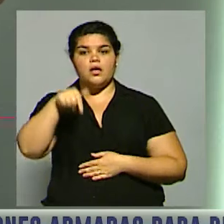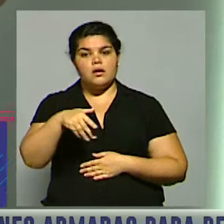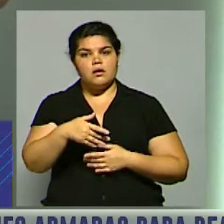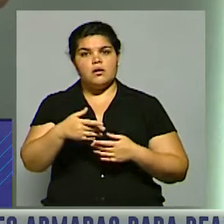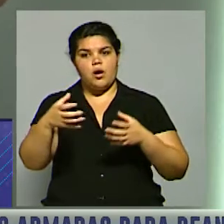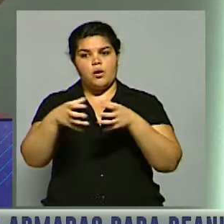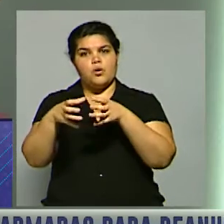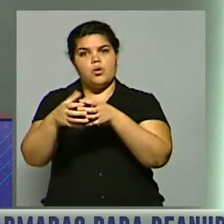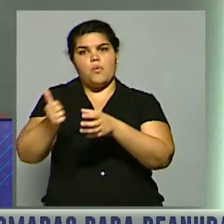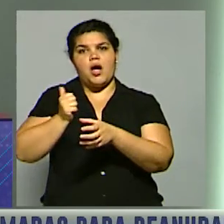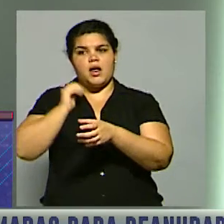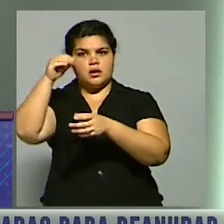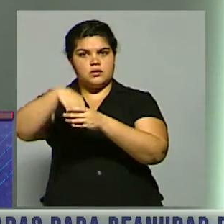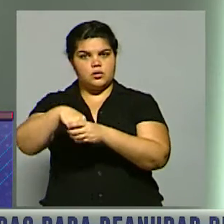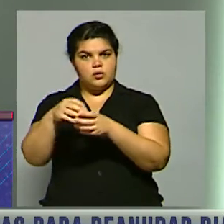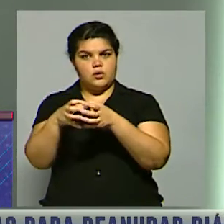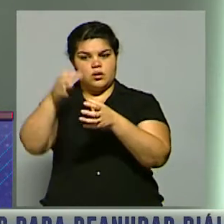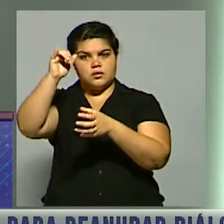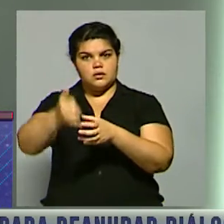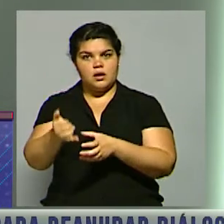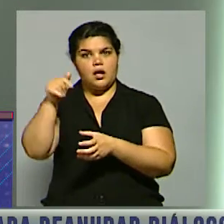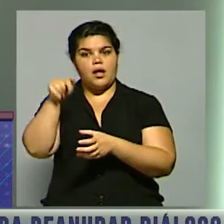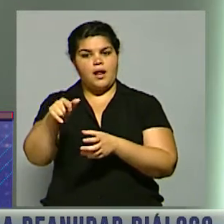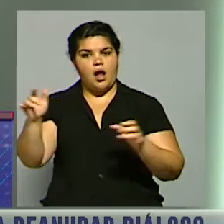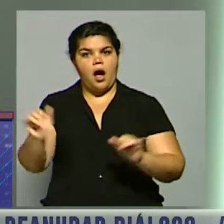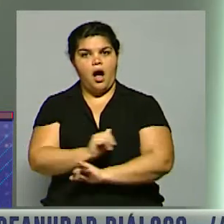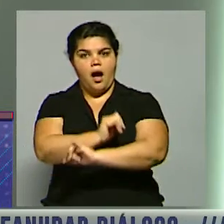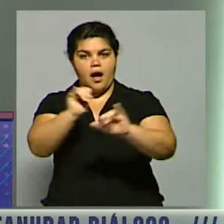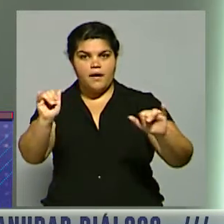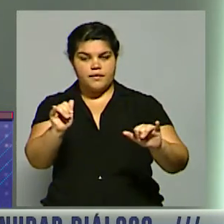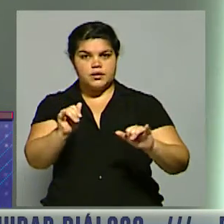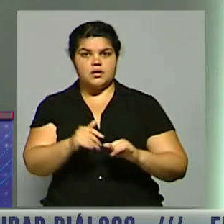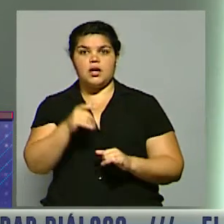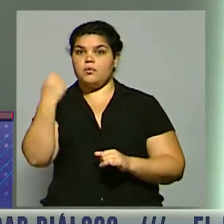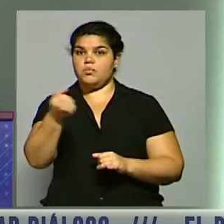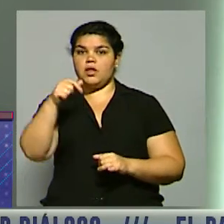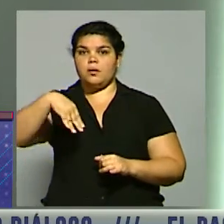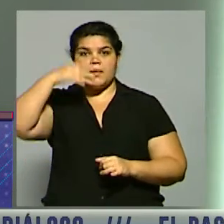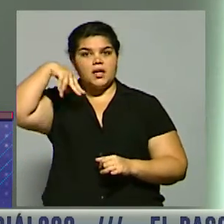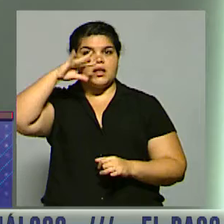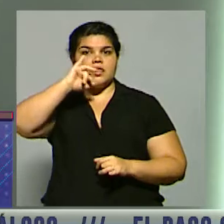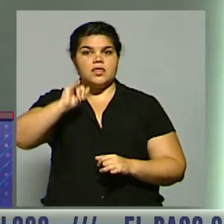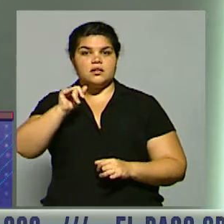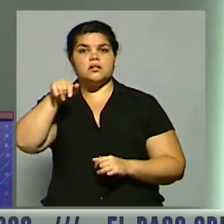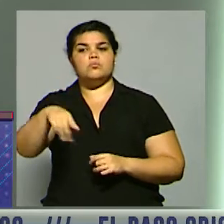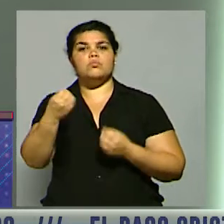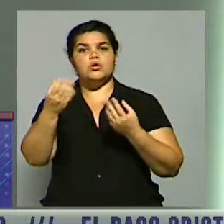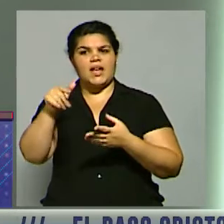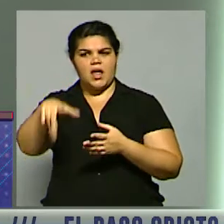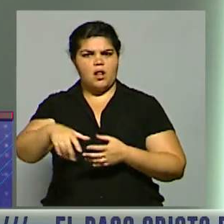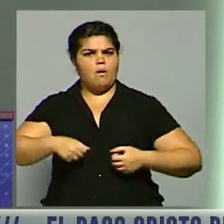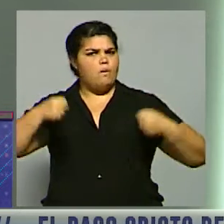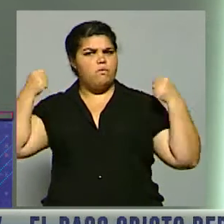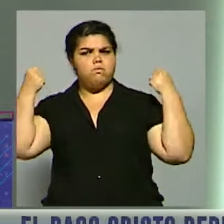del ejército, es una de las cosas que destacan a la hora de hablar de Menéndez, que además fue uno de los represores más duros que